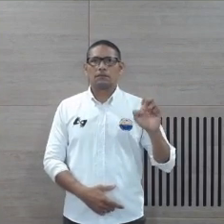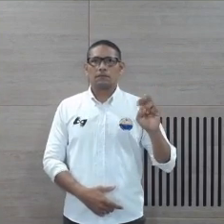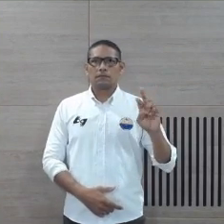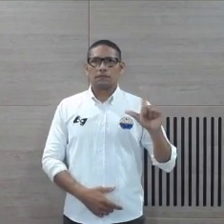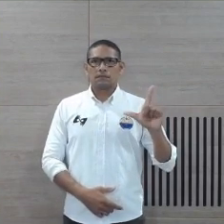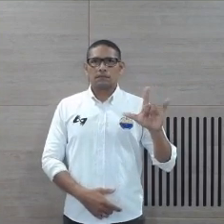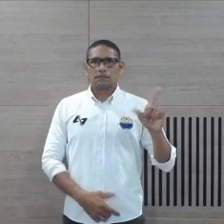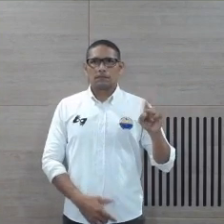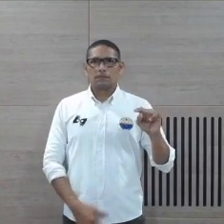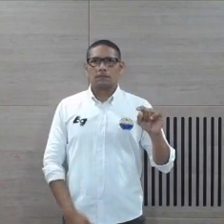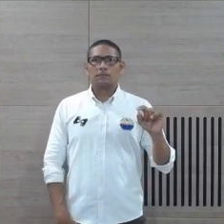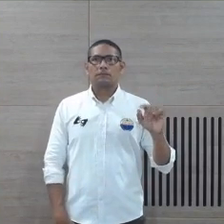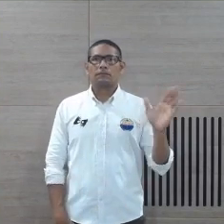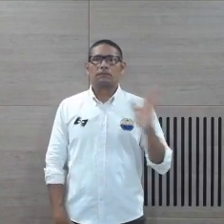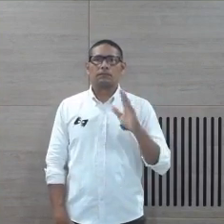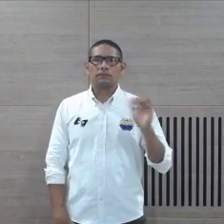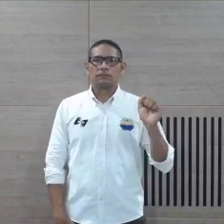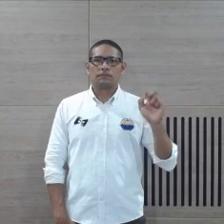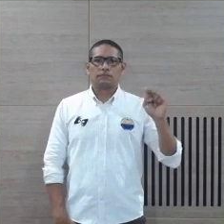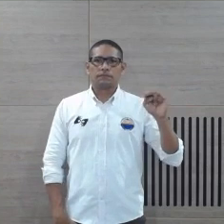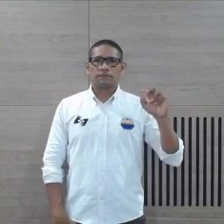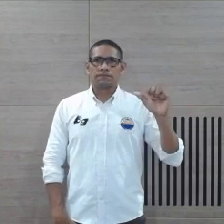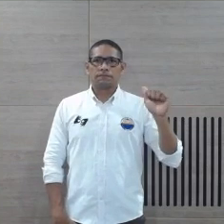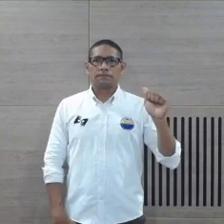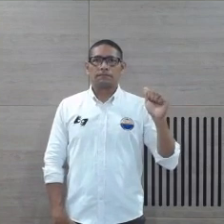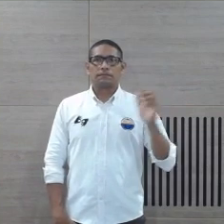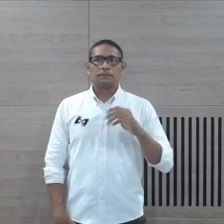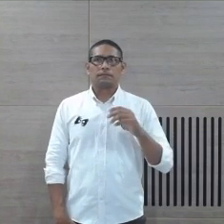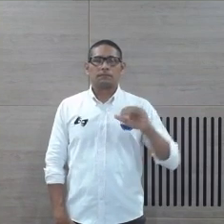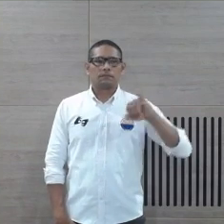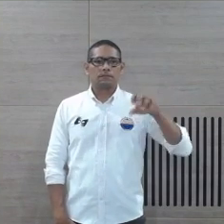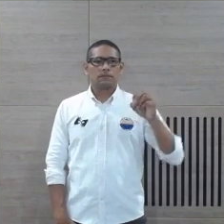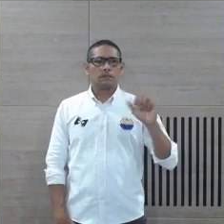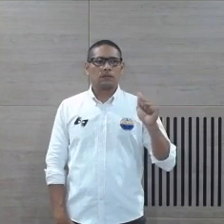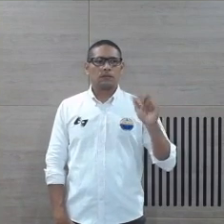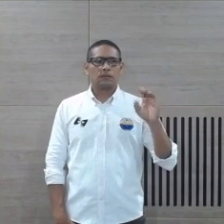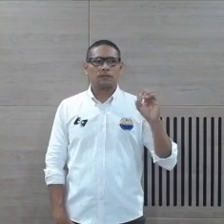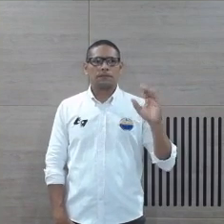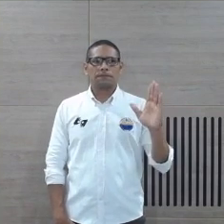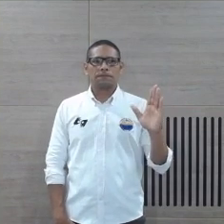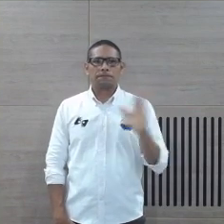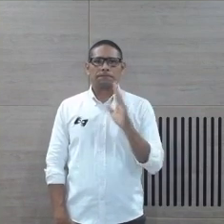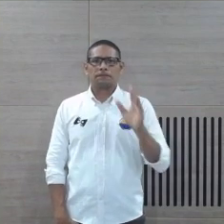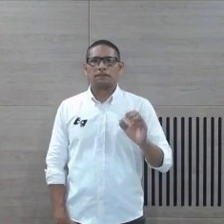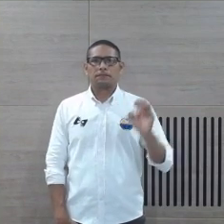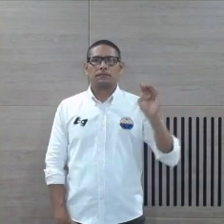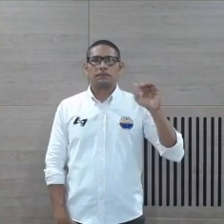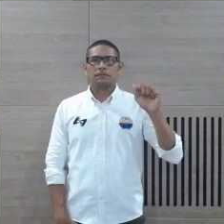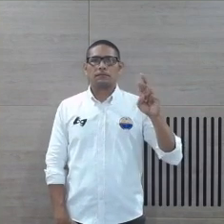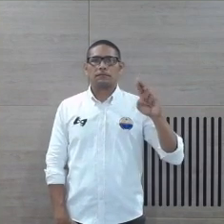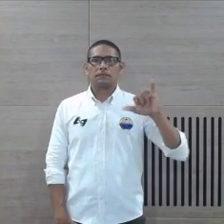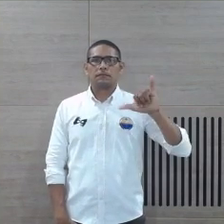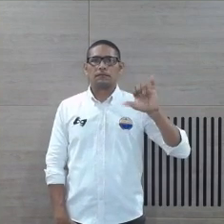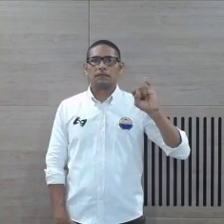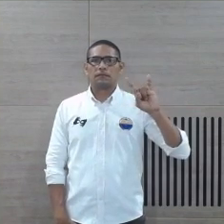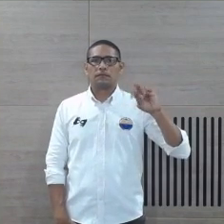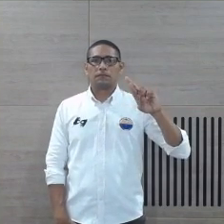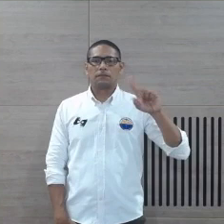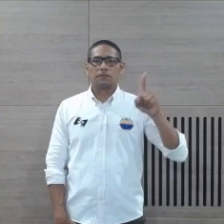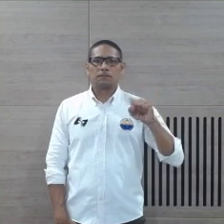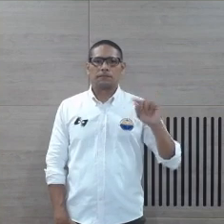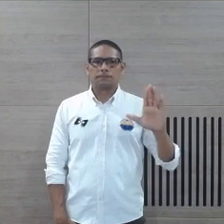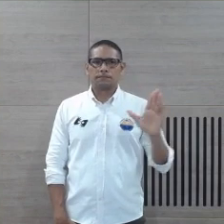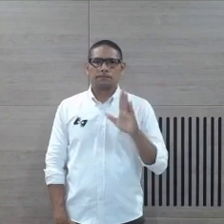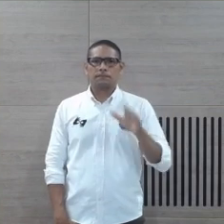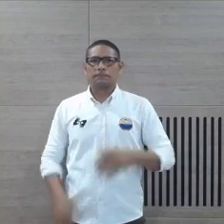Arvilla. Joao Andrés Ramos Fandiño. Marjuris Riascos Narváez. Arnulfo Rodríguez Contreras.